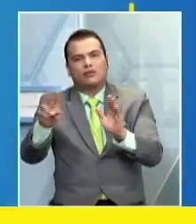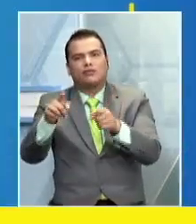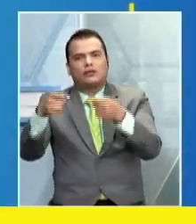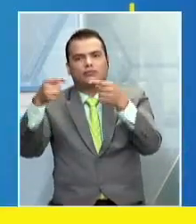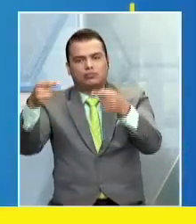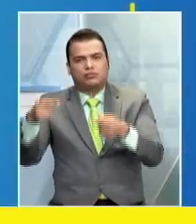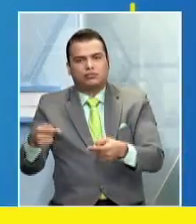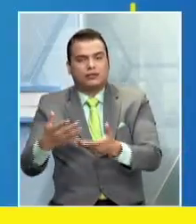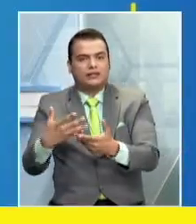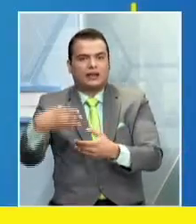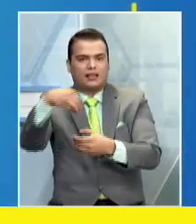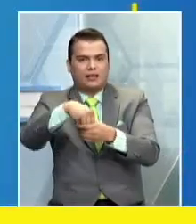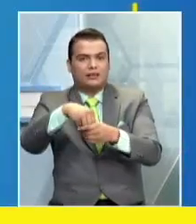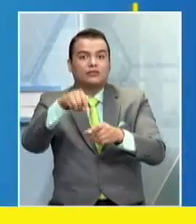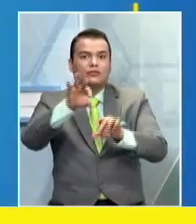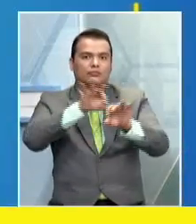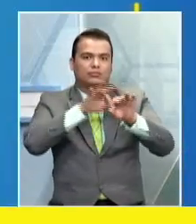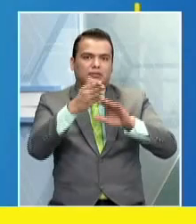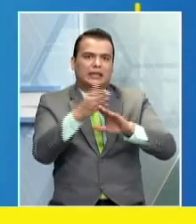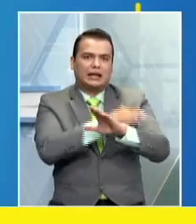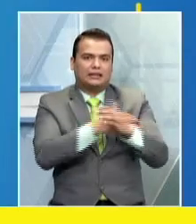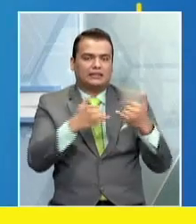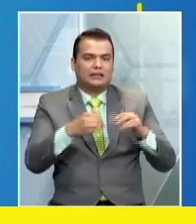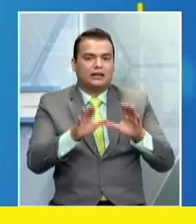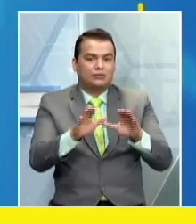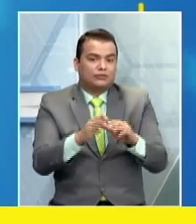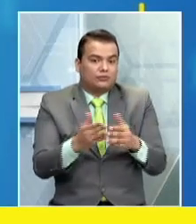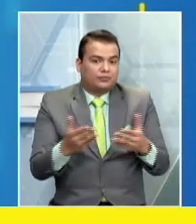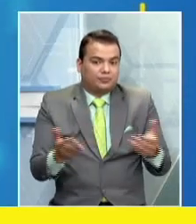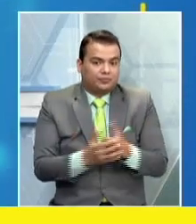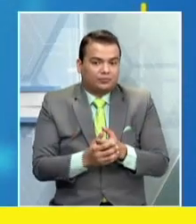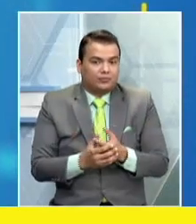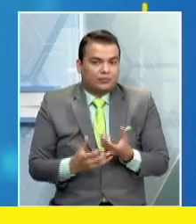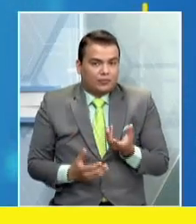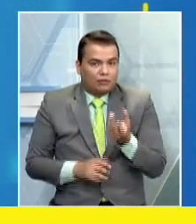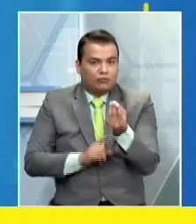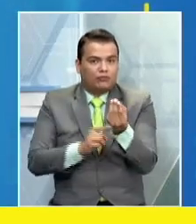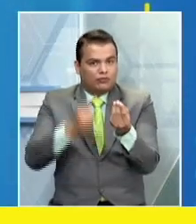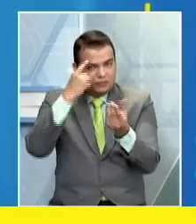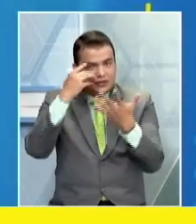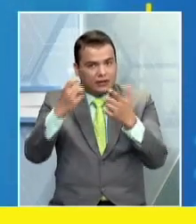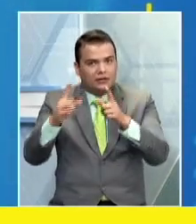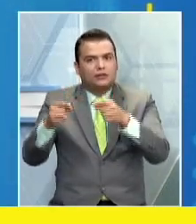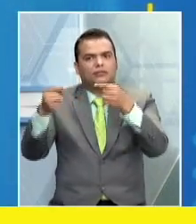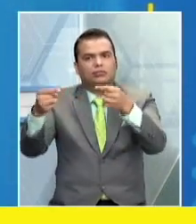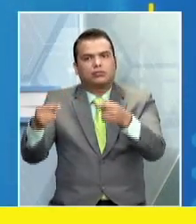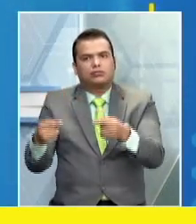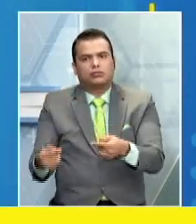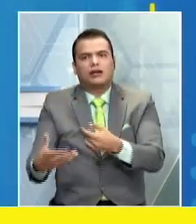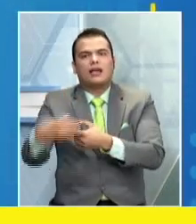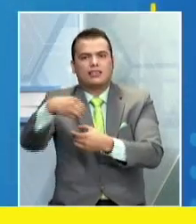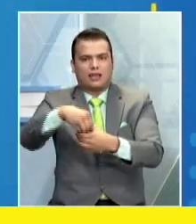la FIFA en fútbol y es poder tener partidos de ida y vuelta